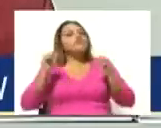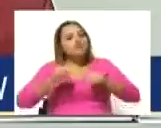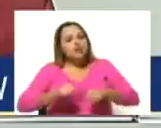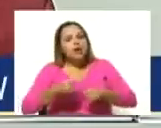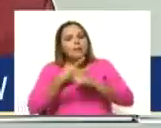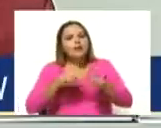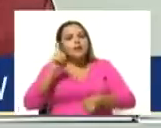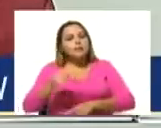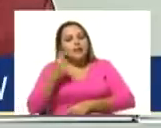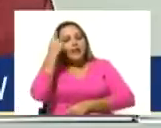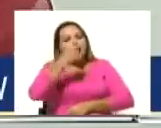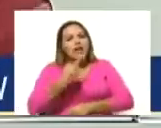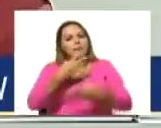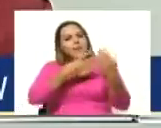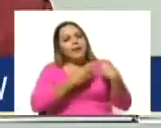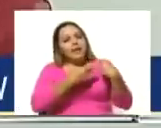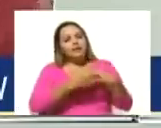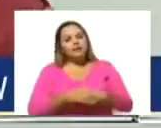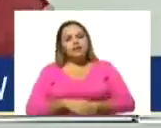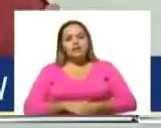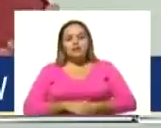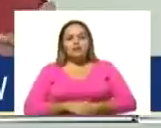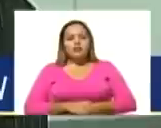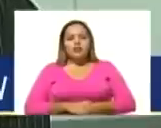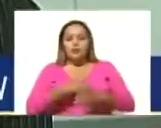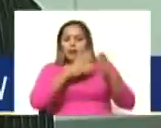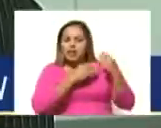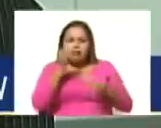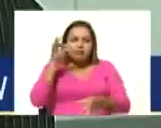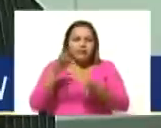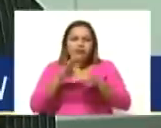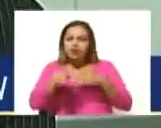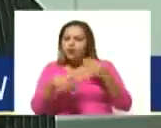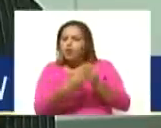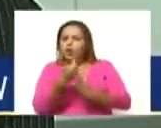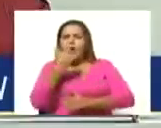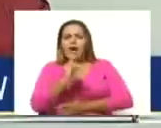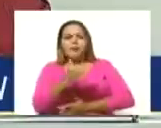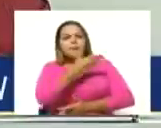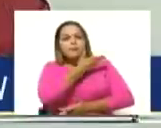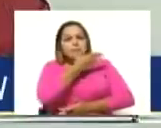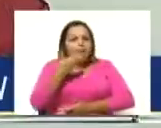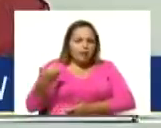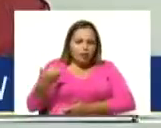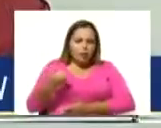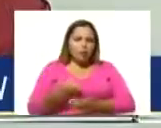de la esperanza. De la esperanza, de la fe, que las cosas iban a salir,